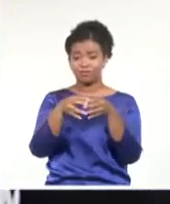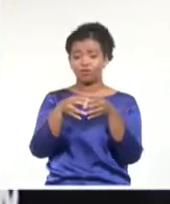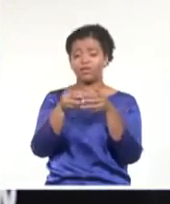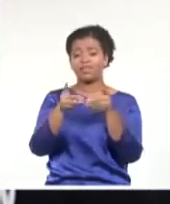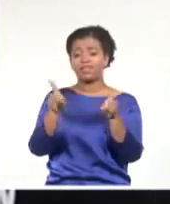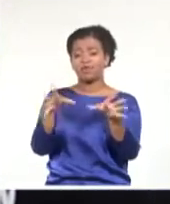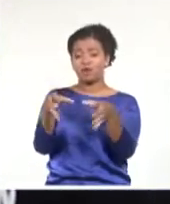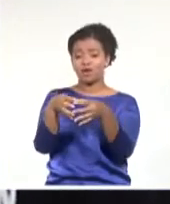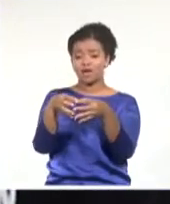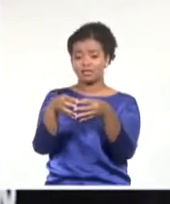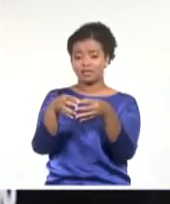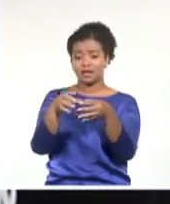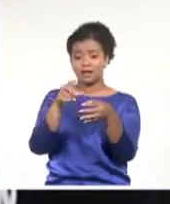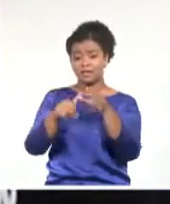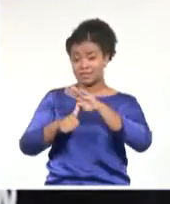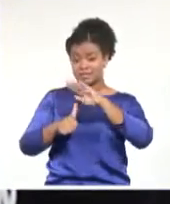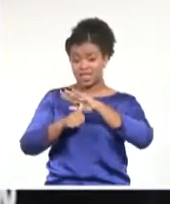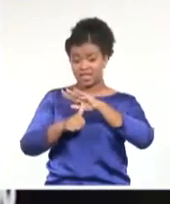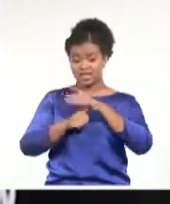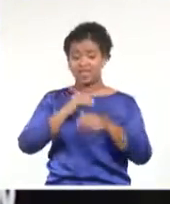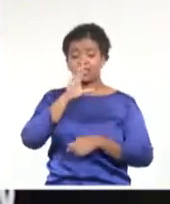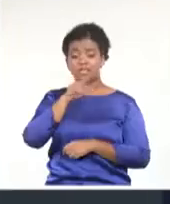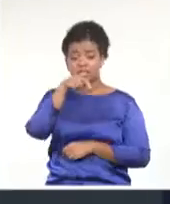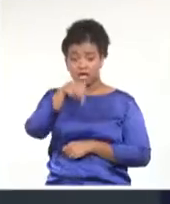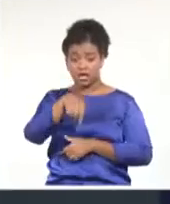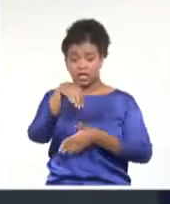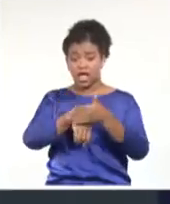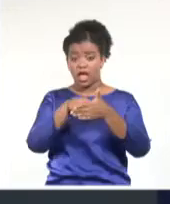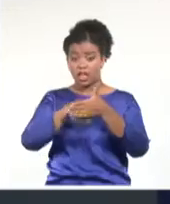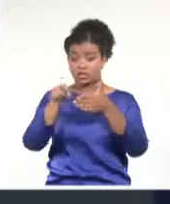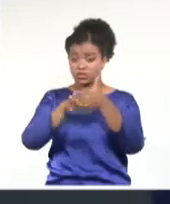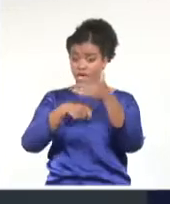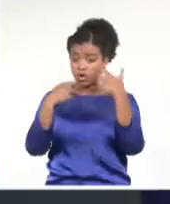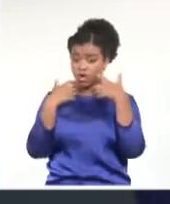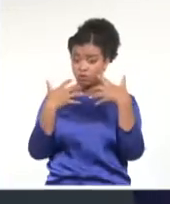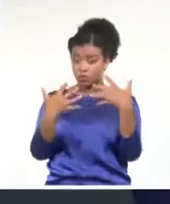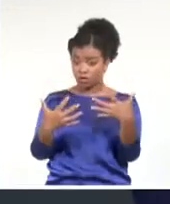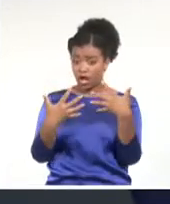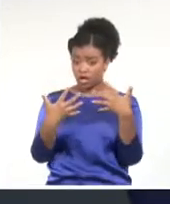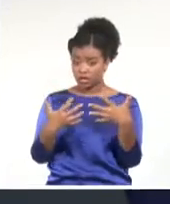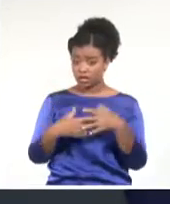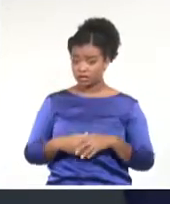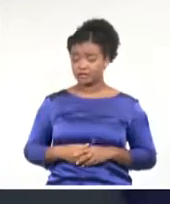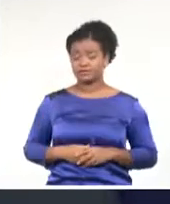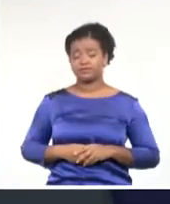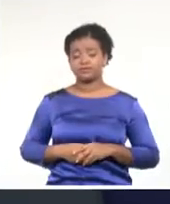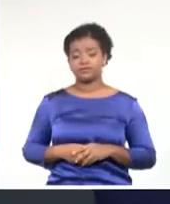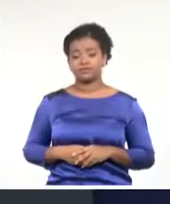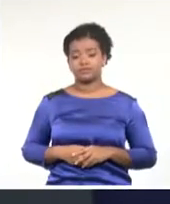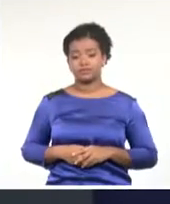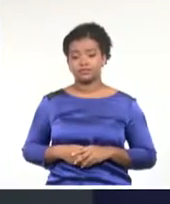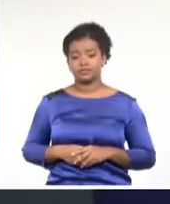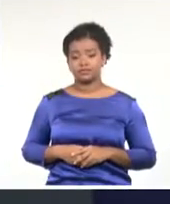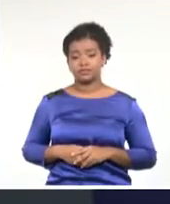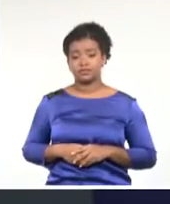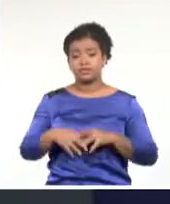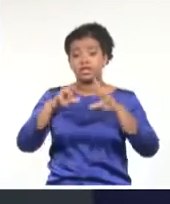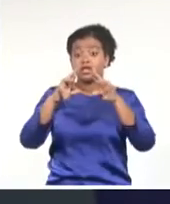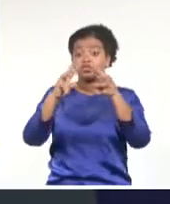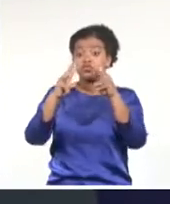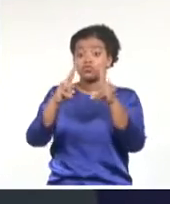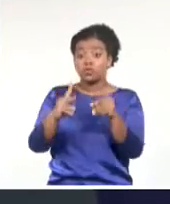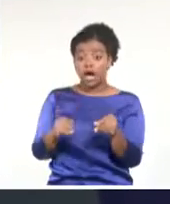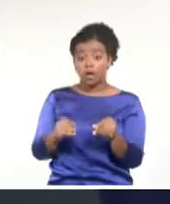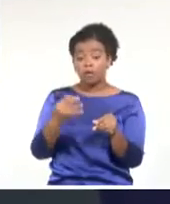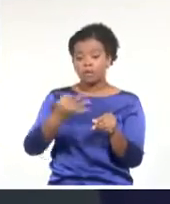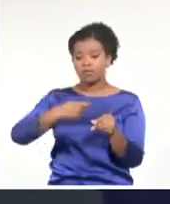a los estadounidenses que estas serán las elecciones de su vida. El resultado va a definir nuestro país para las